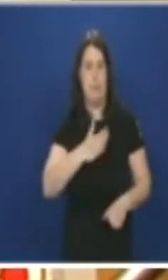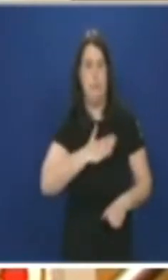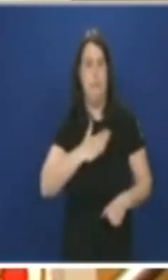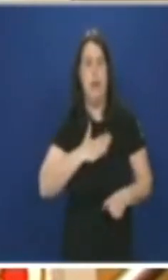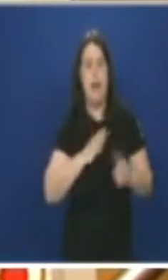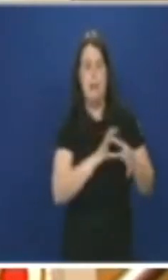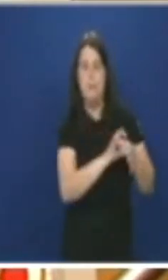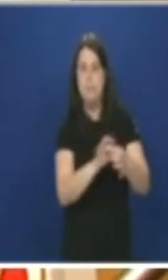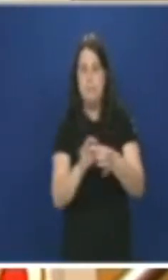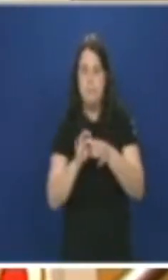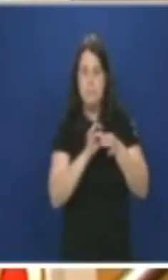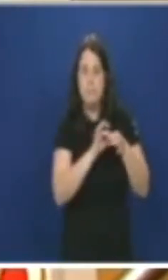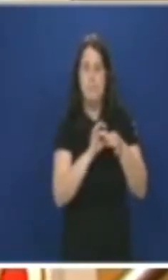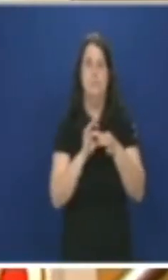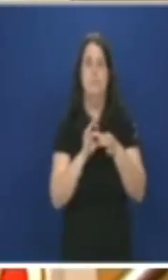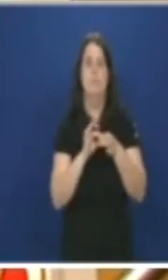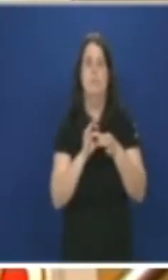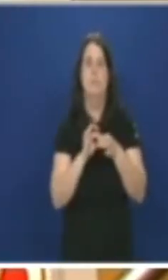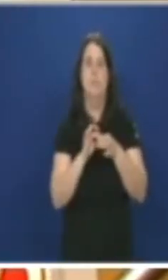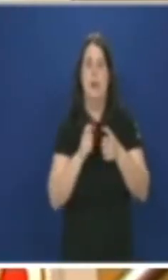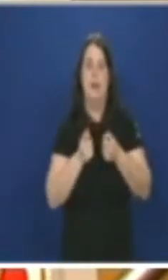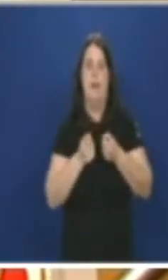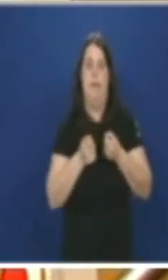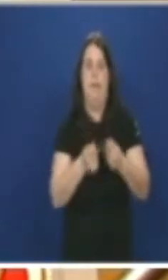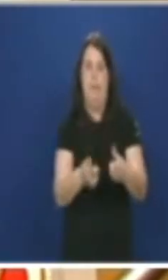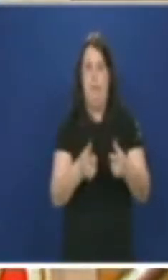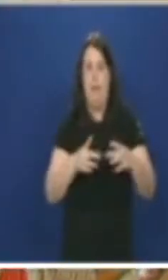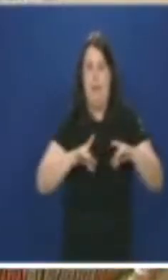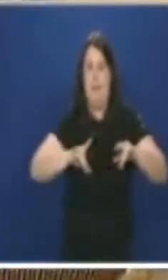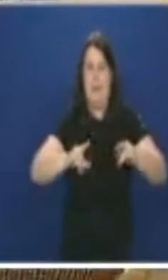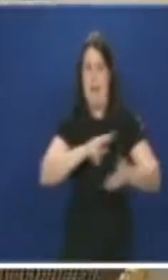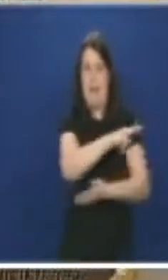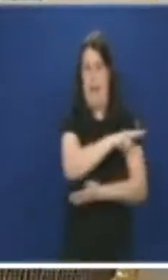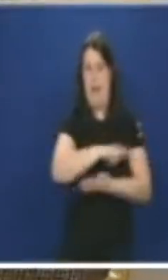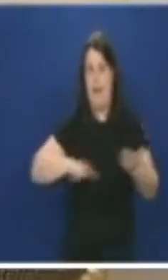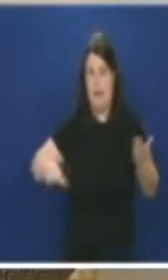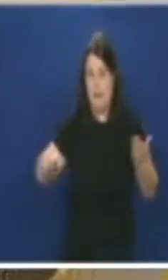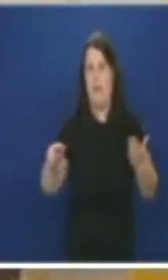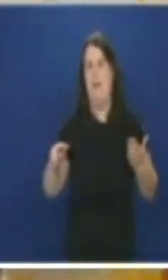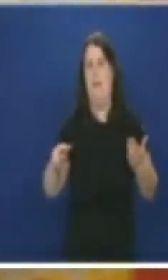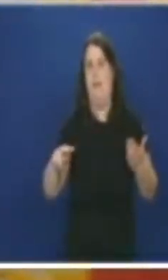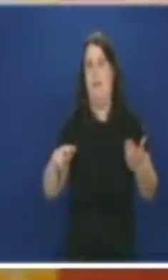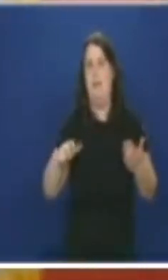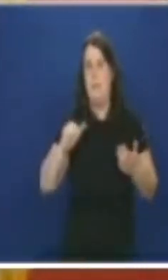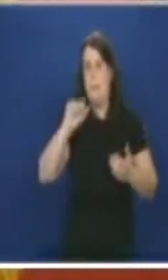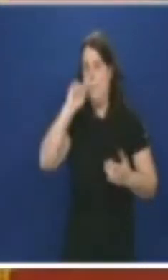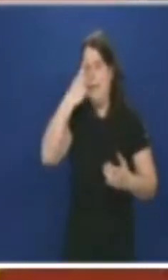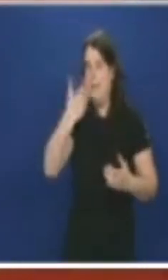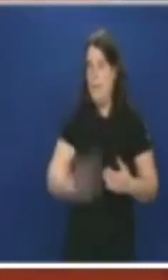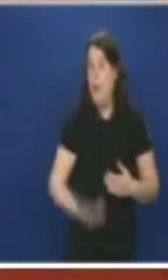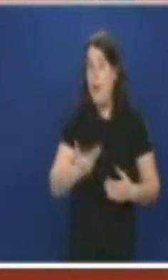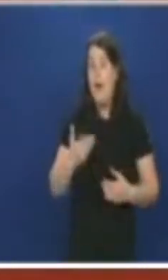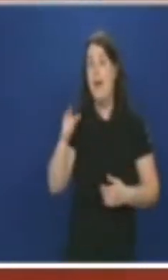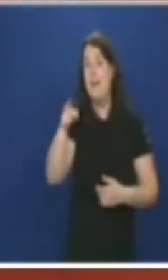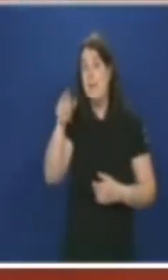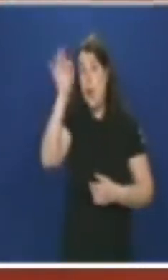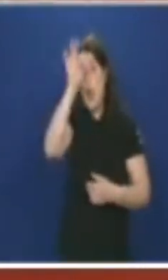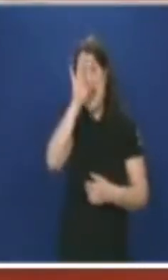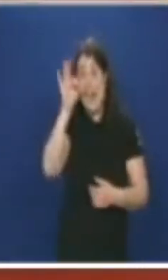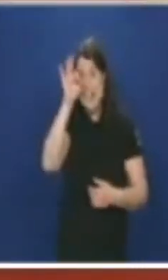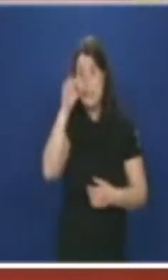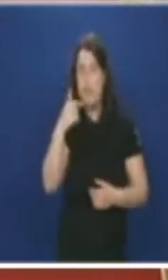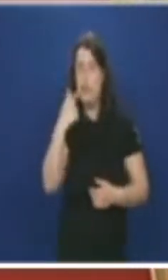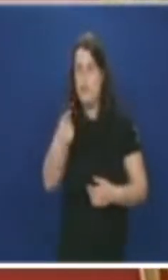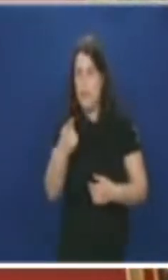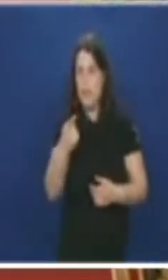conxunta de engrandecer a nosa terra. En palabras escritas por Alfonso Rodríguez Castelao, todos eles tiñan fe no noso